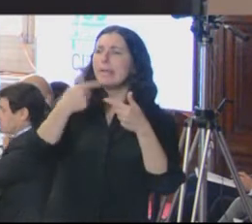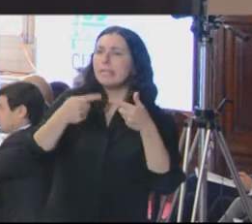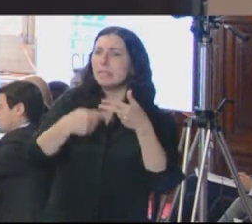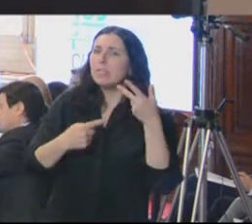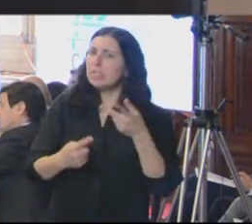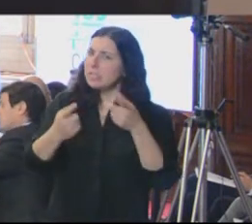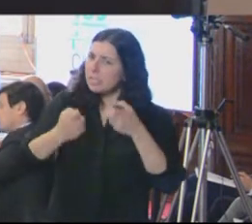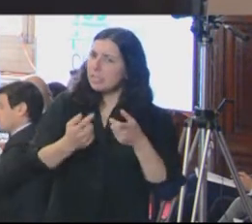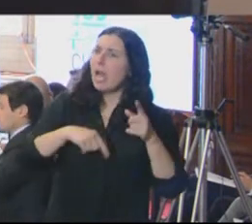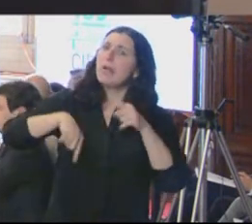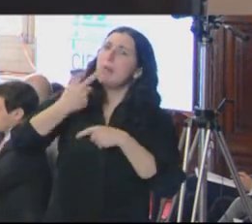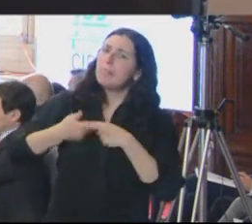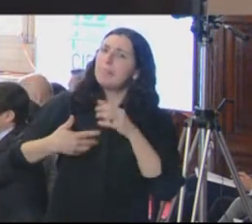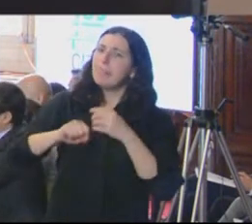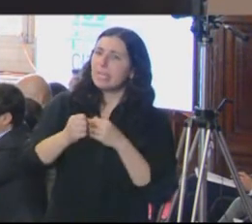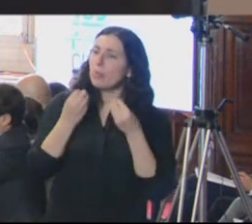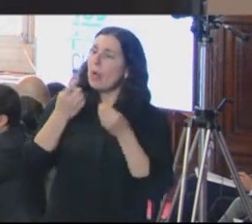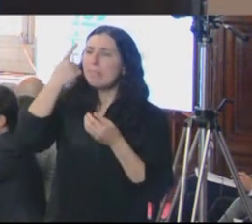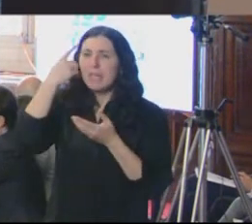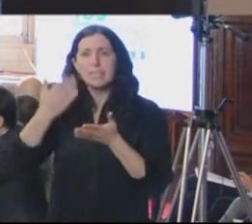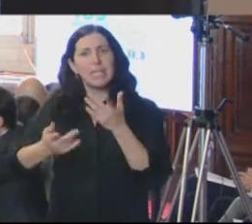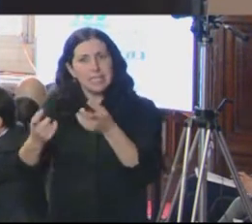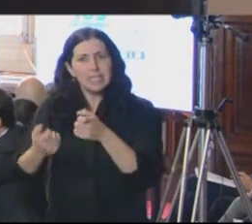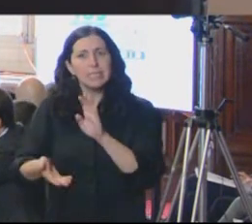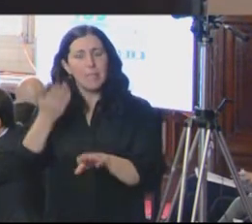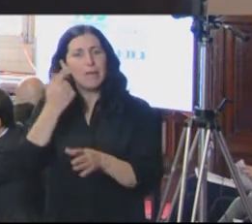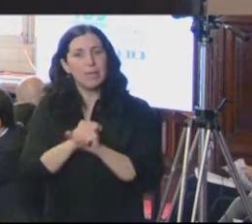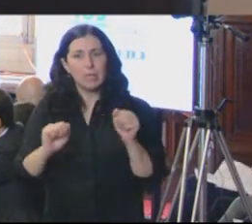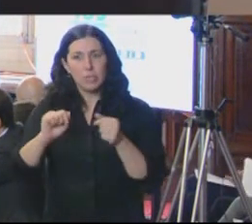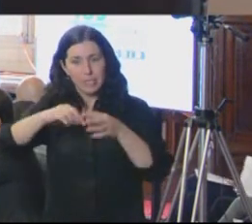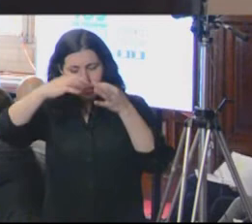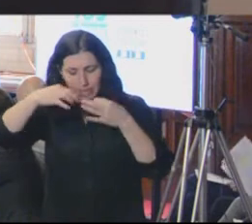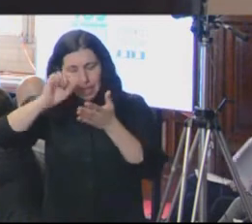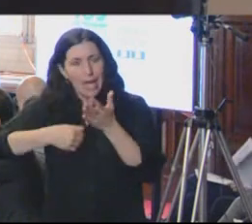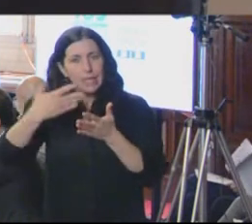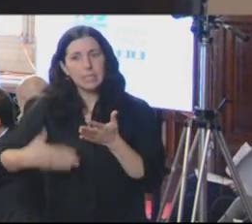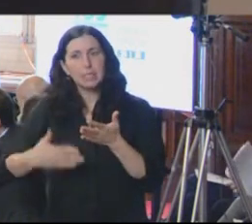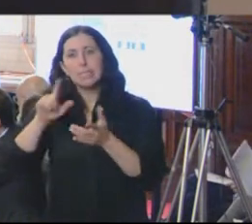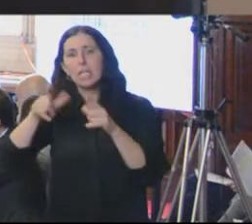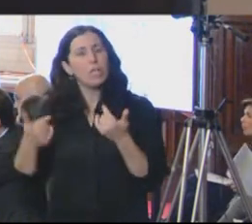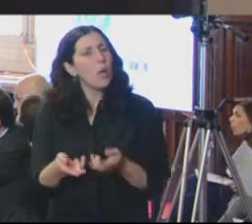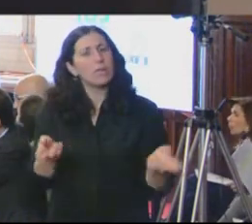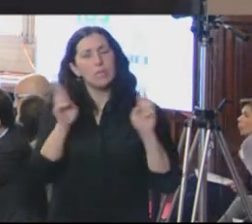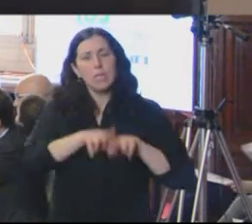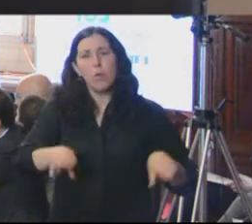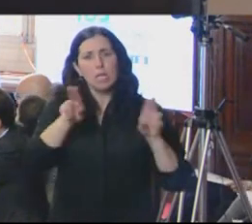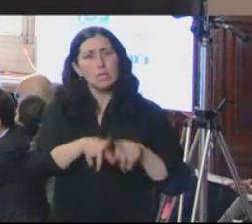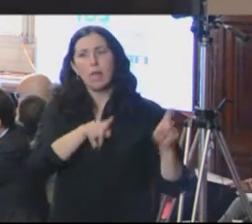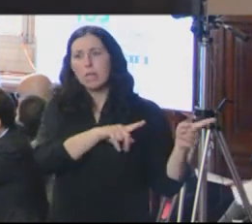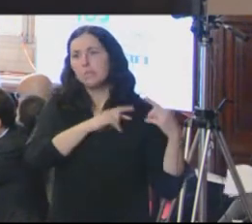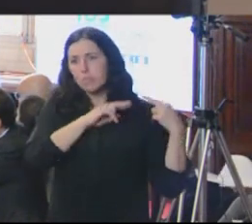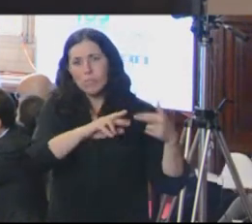las que ya ha realizado, para garantizar la no repetición y en general